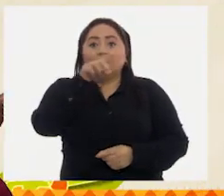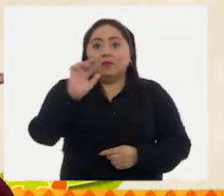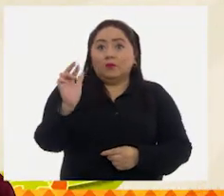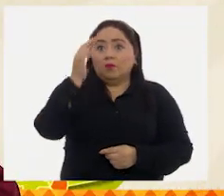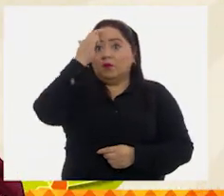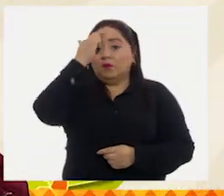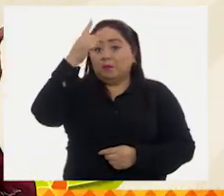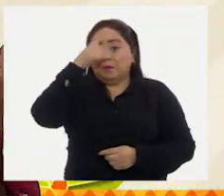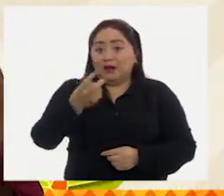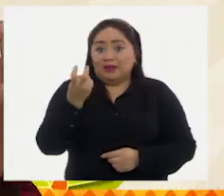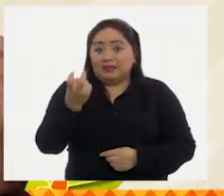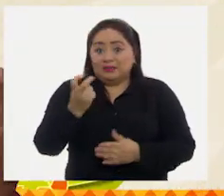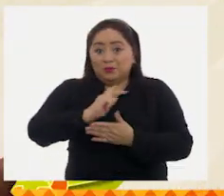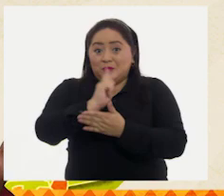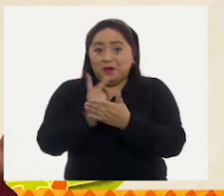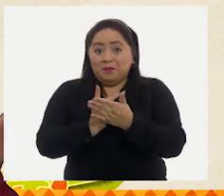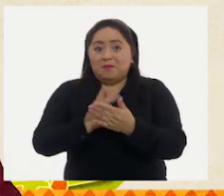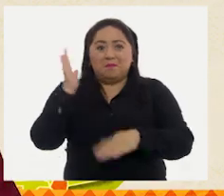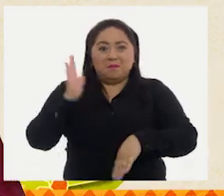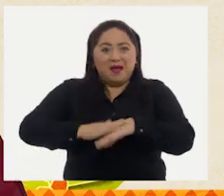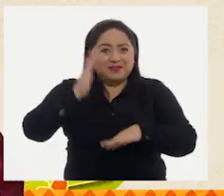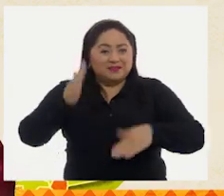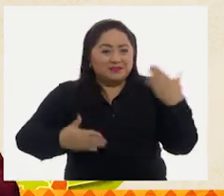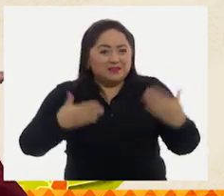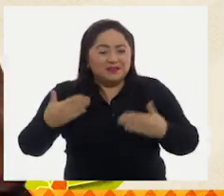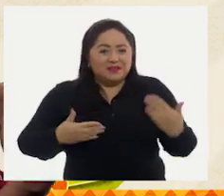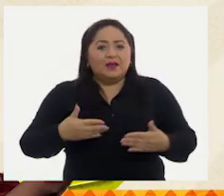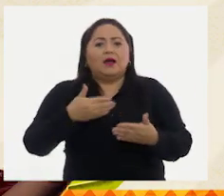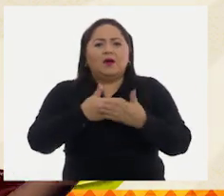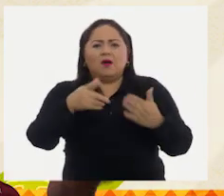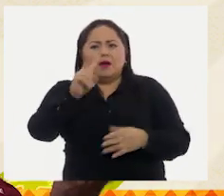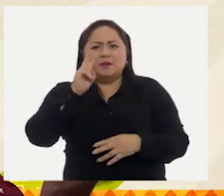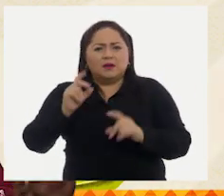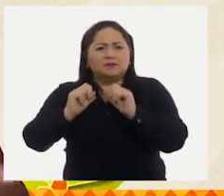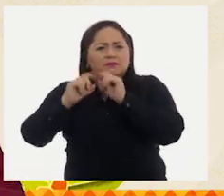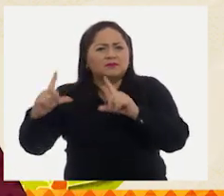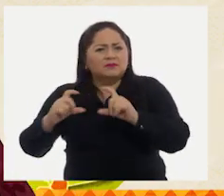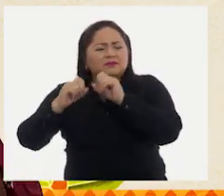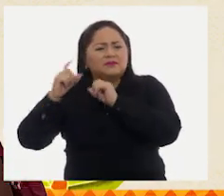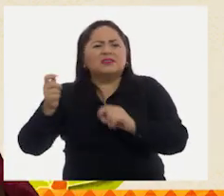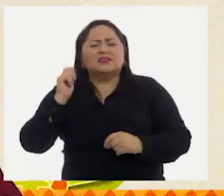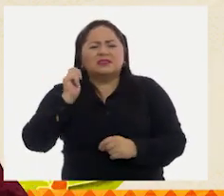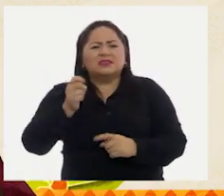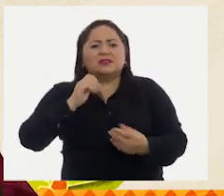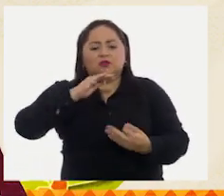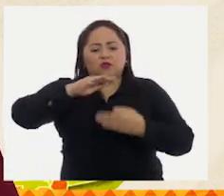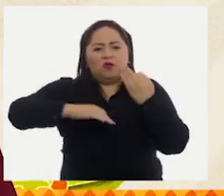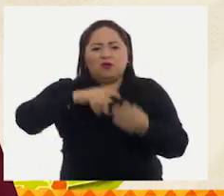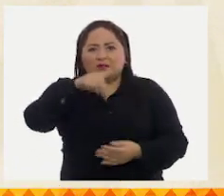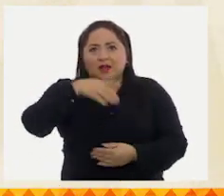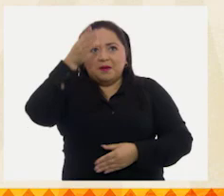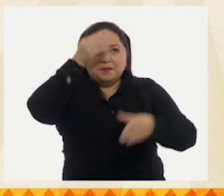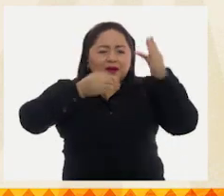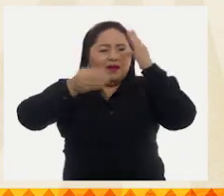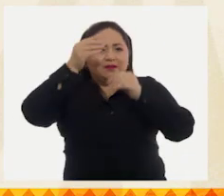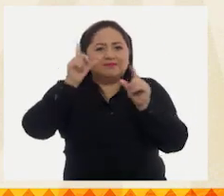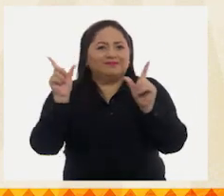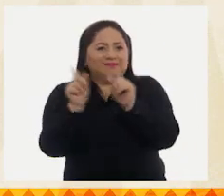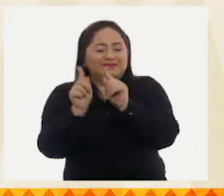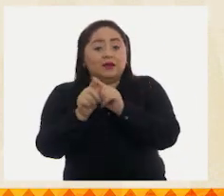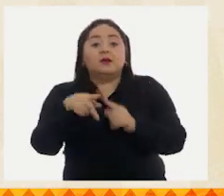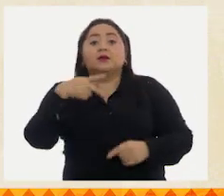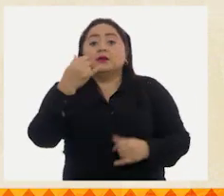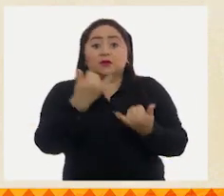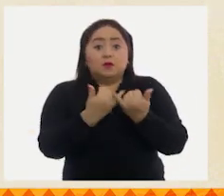Recuerden que para hacer este programa aún más divertido, van a estar apareciendo trivias acerca de todo lo que aprendamos. También